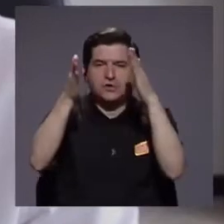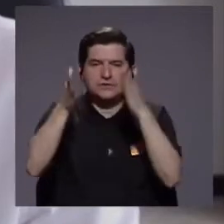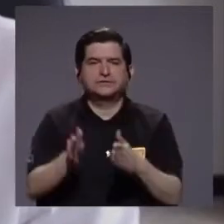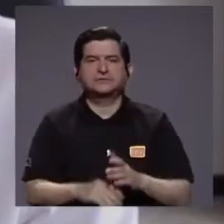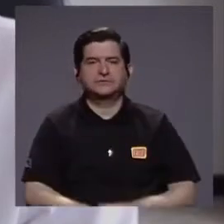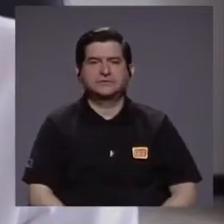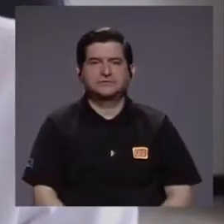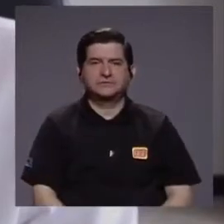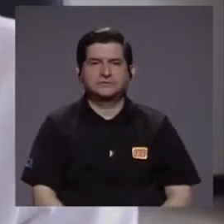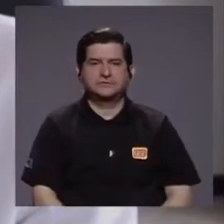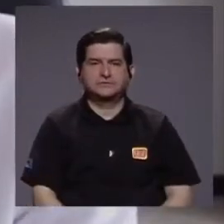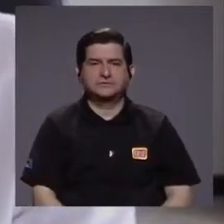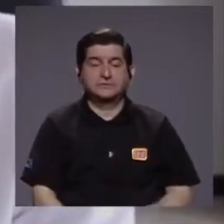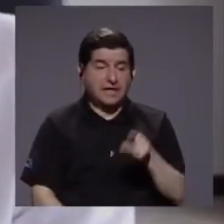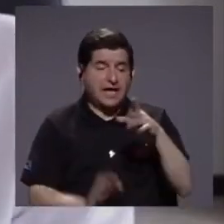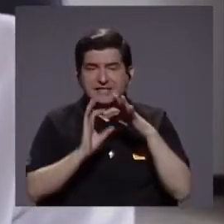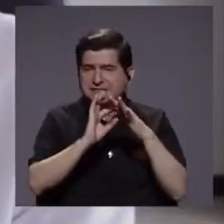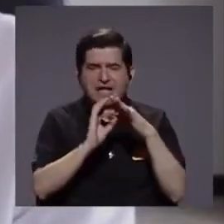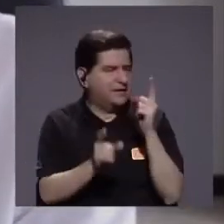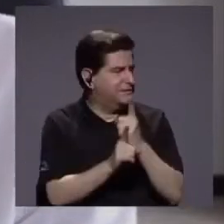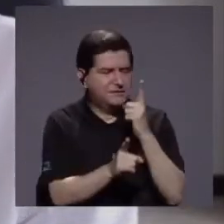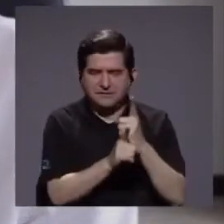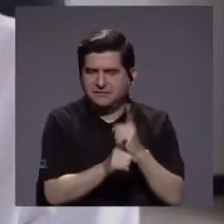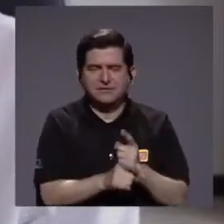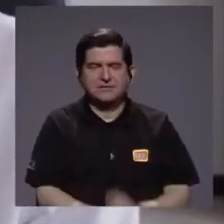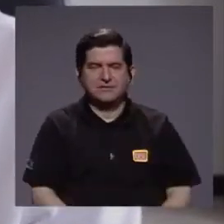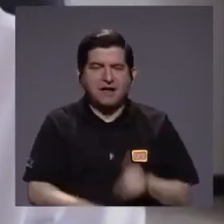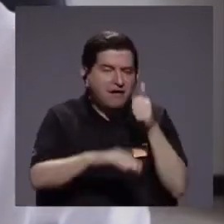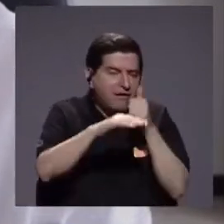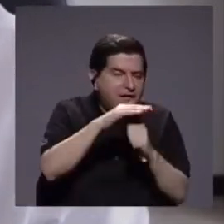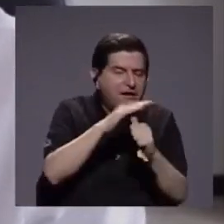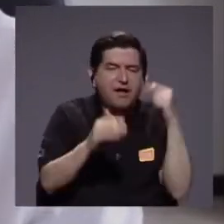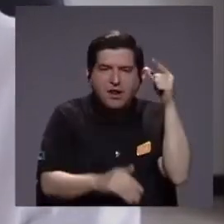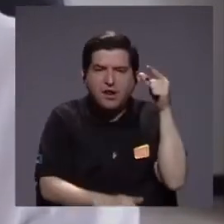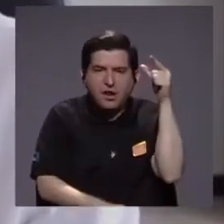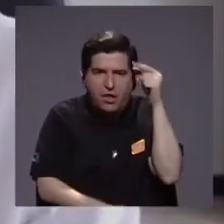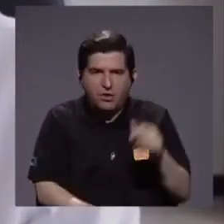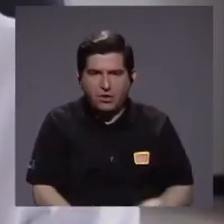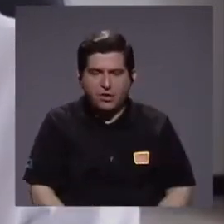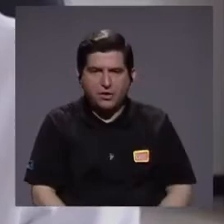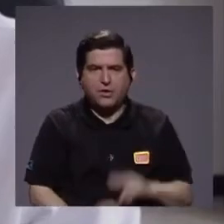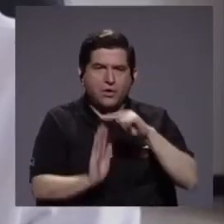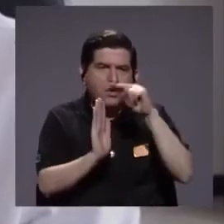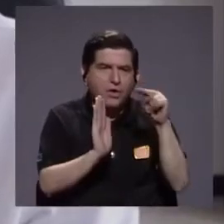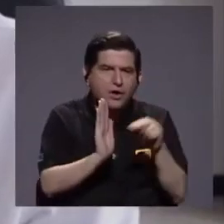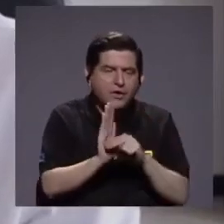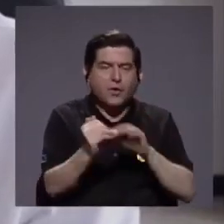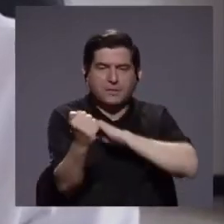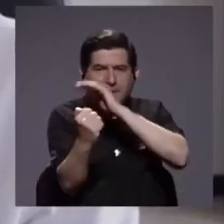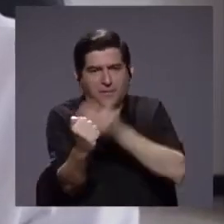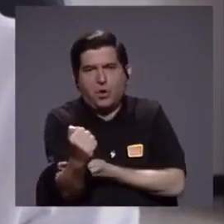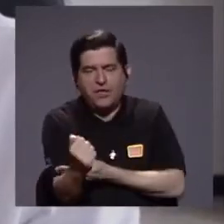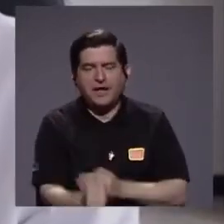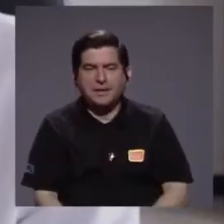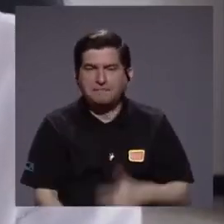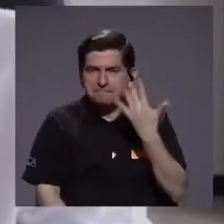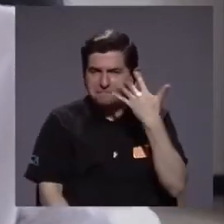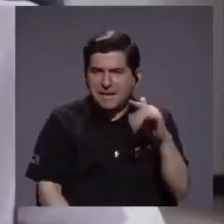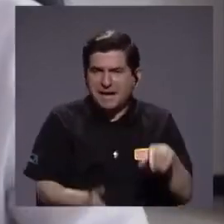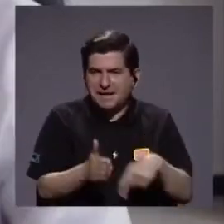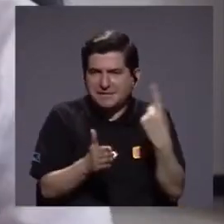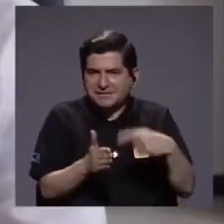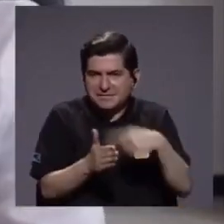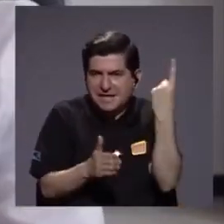estudiantes, porque estas relaciones impropias están encubiertas, por supuesto, en un marco de poder y parecieran muchas